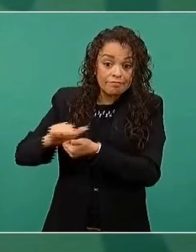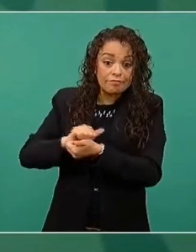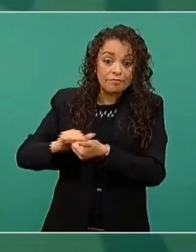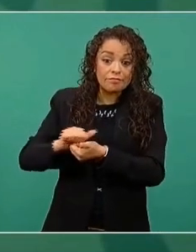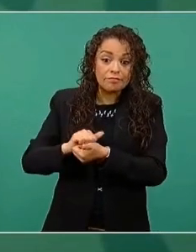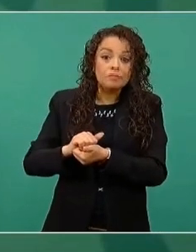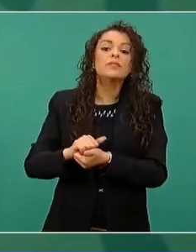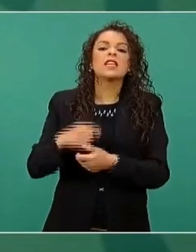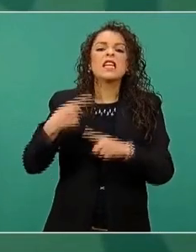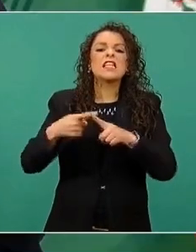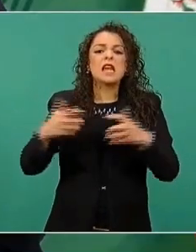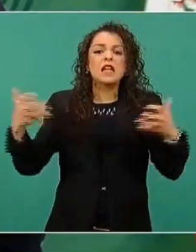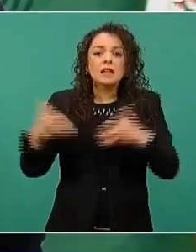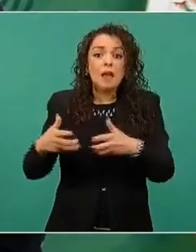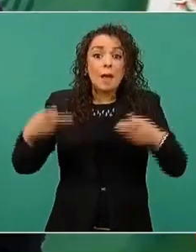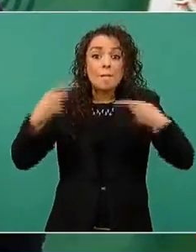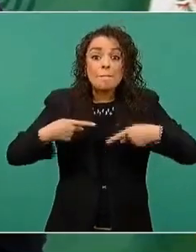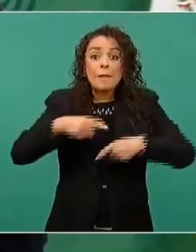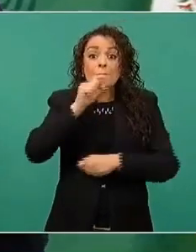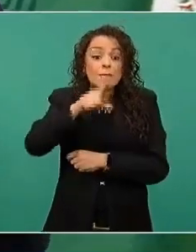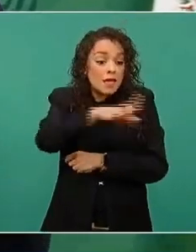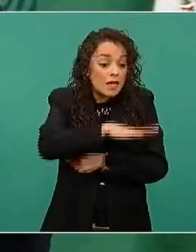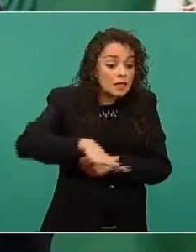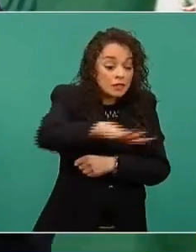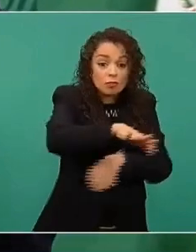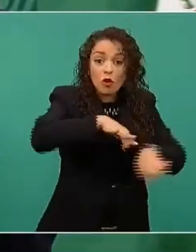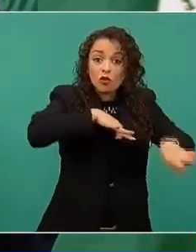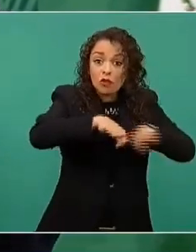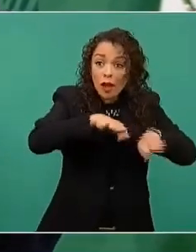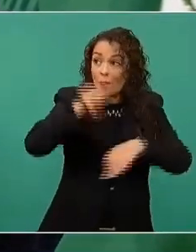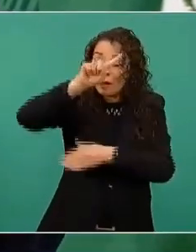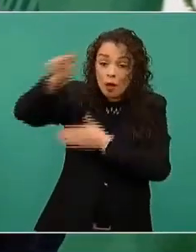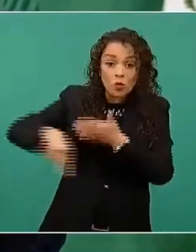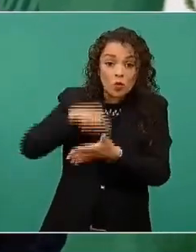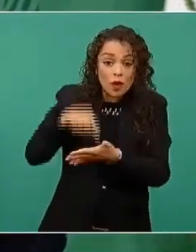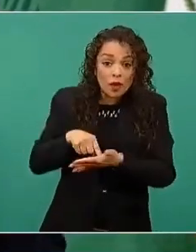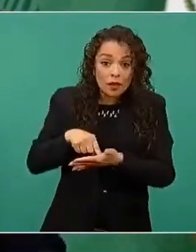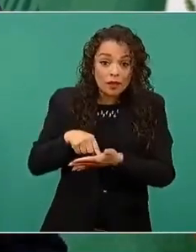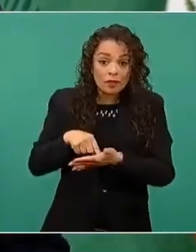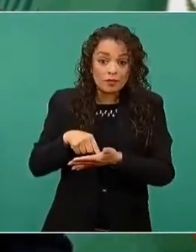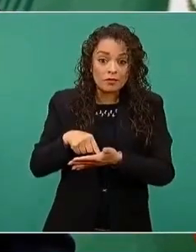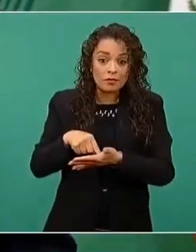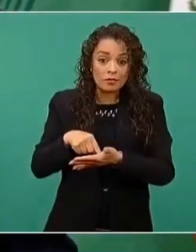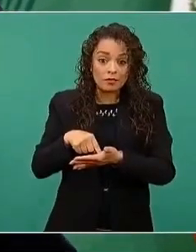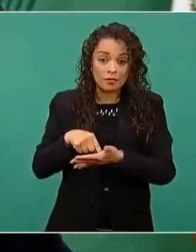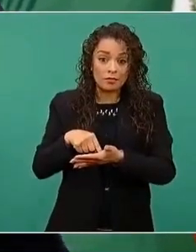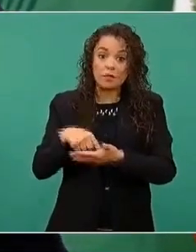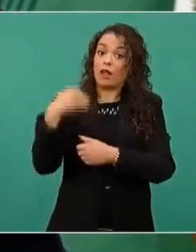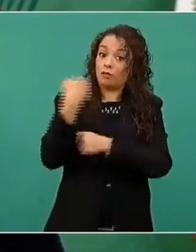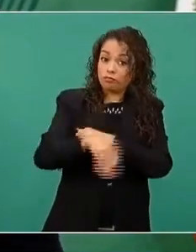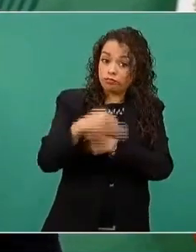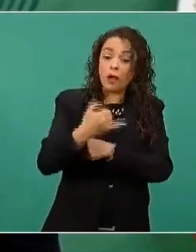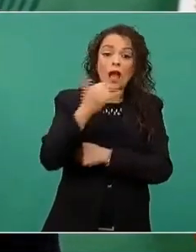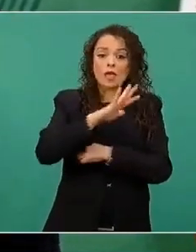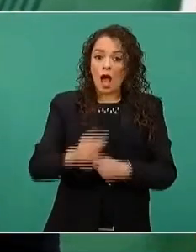con los trabajadores de Pemex, de planta y transitorios.